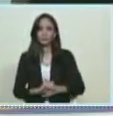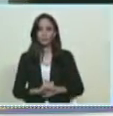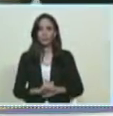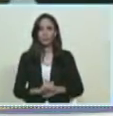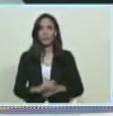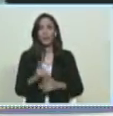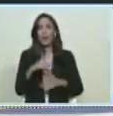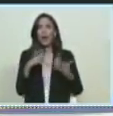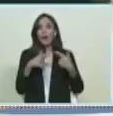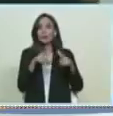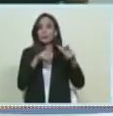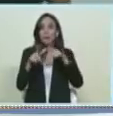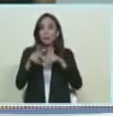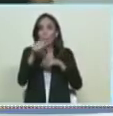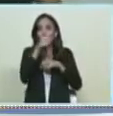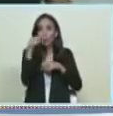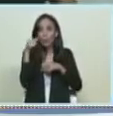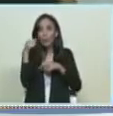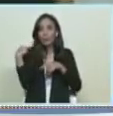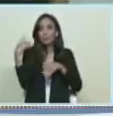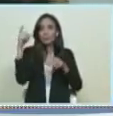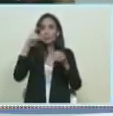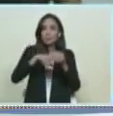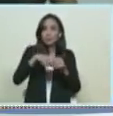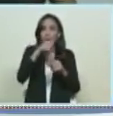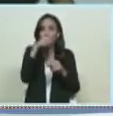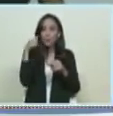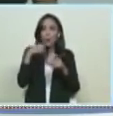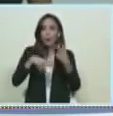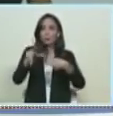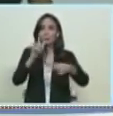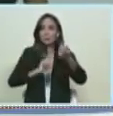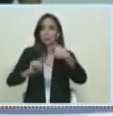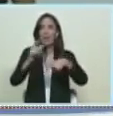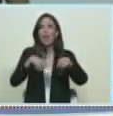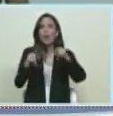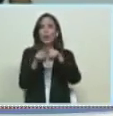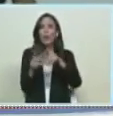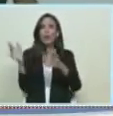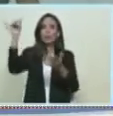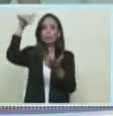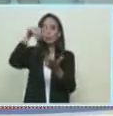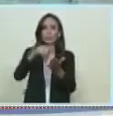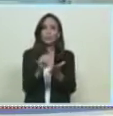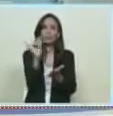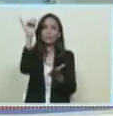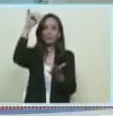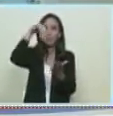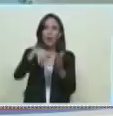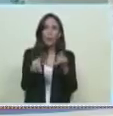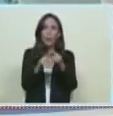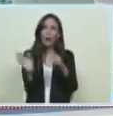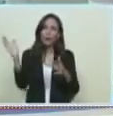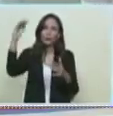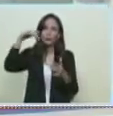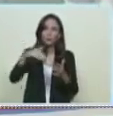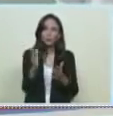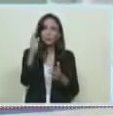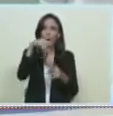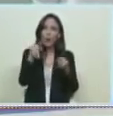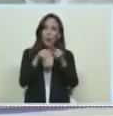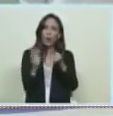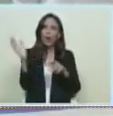Y una vez que caen en ese tobogán de la depresión, las